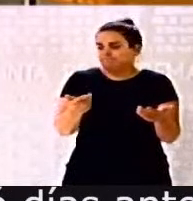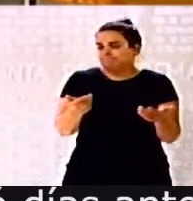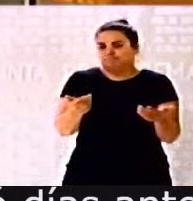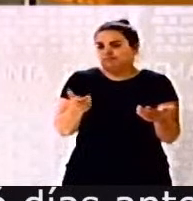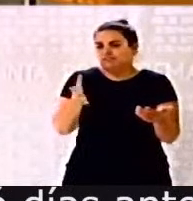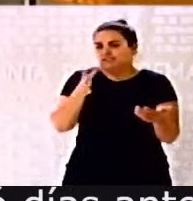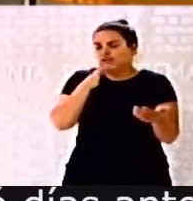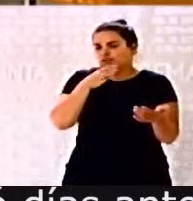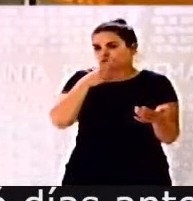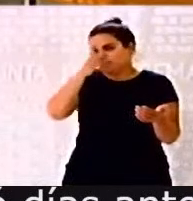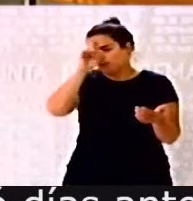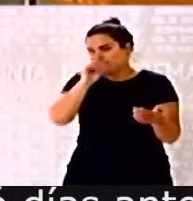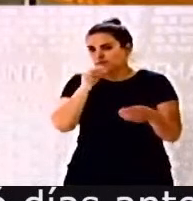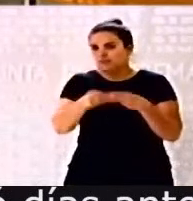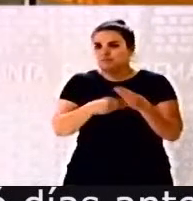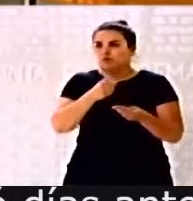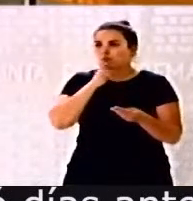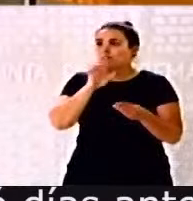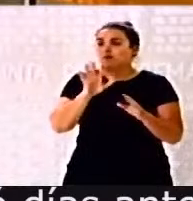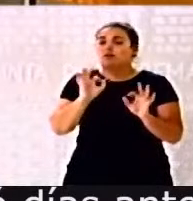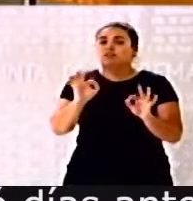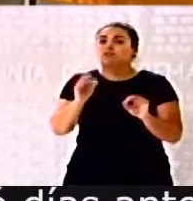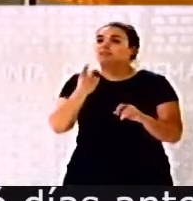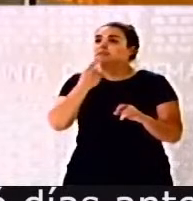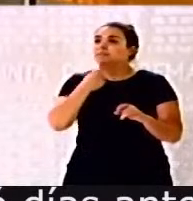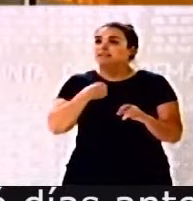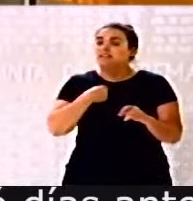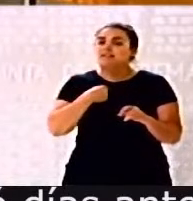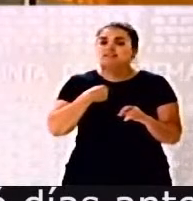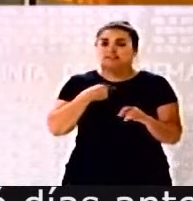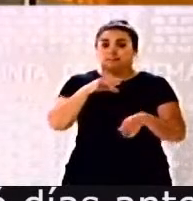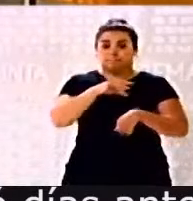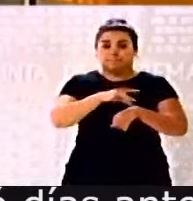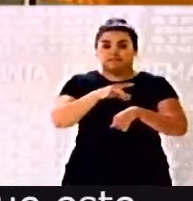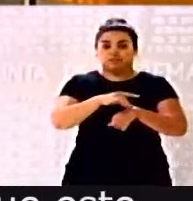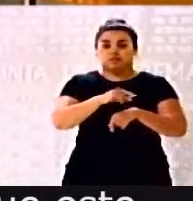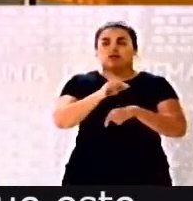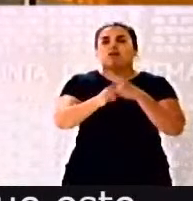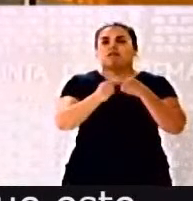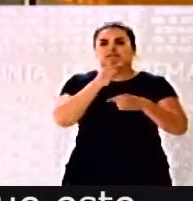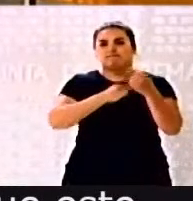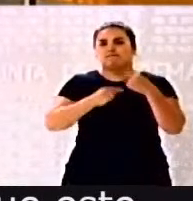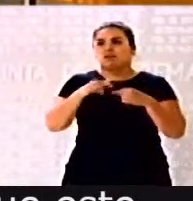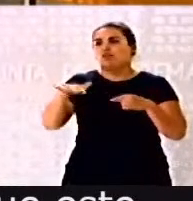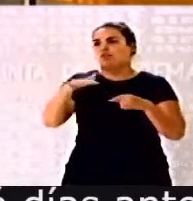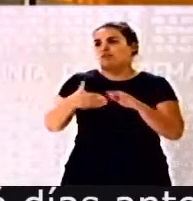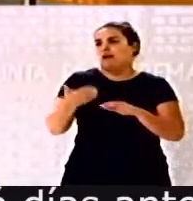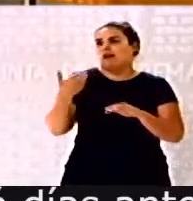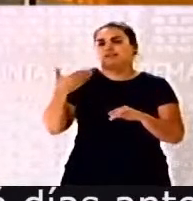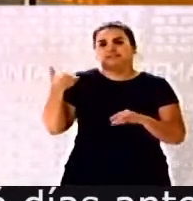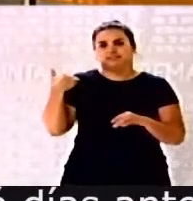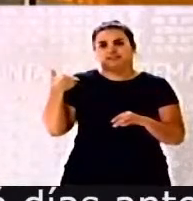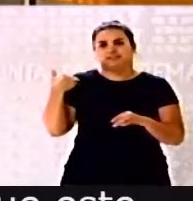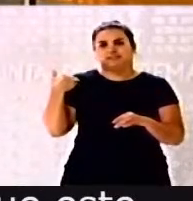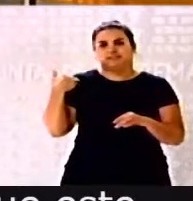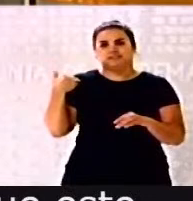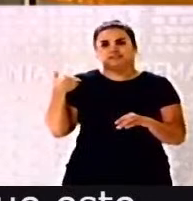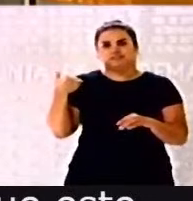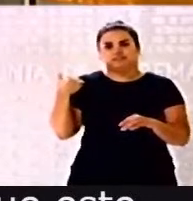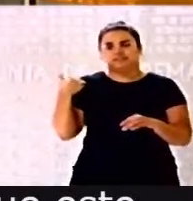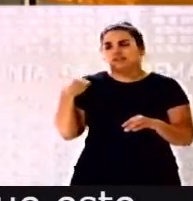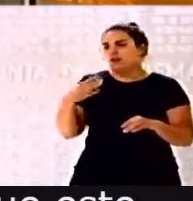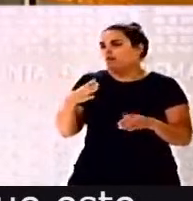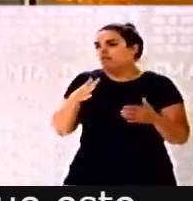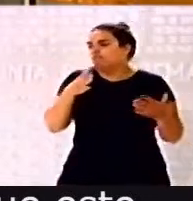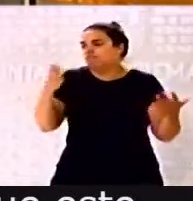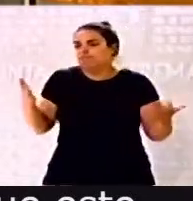había producido en teoría. Entonces, eso indica, si no me equivoco, que este paciente se contagió en algún sitio anterior. ¿Qué